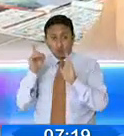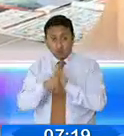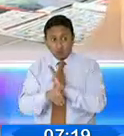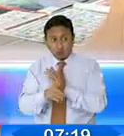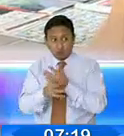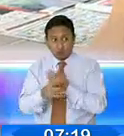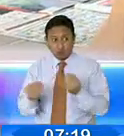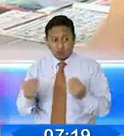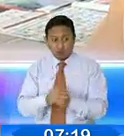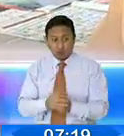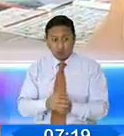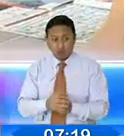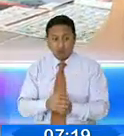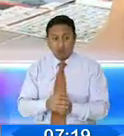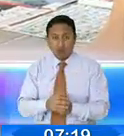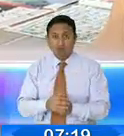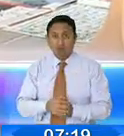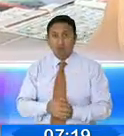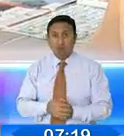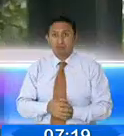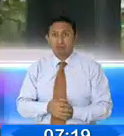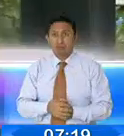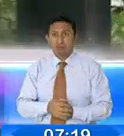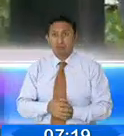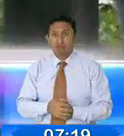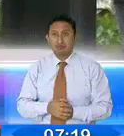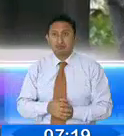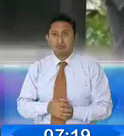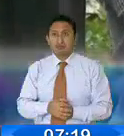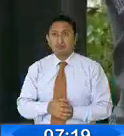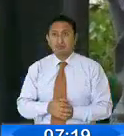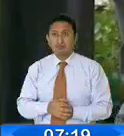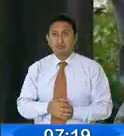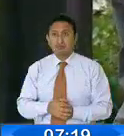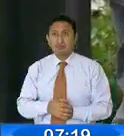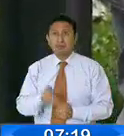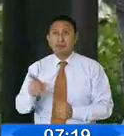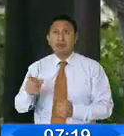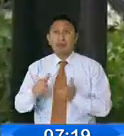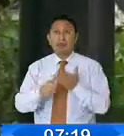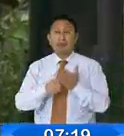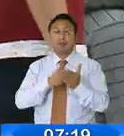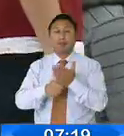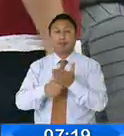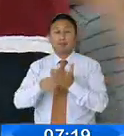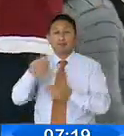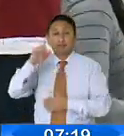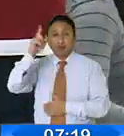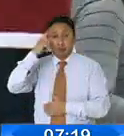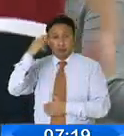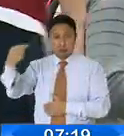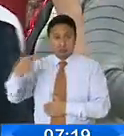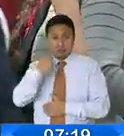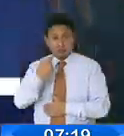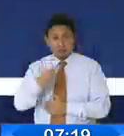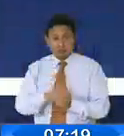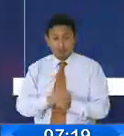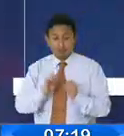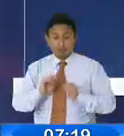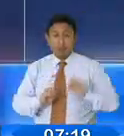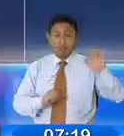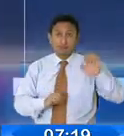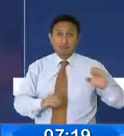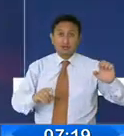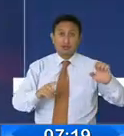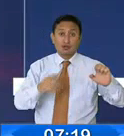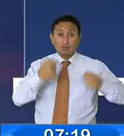quedan 227 casos en investigación. Sin embargo, datos del Ministerio de Gobierno manejados por este sector dan cuenta que de enero a mayo de